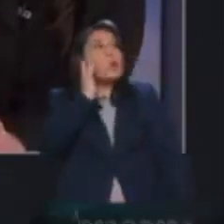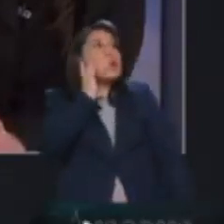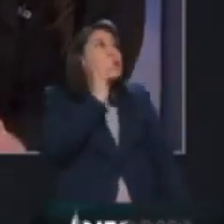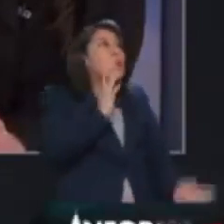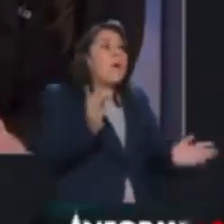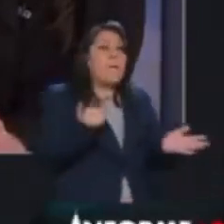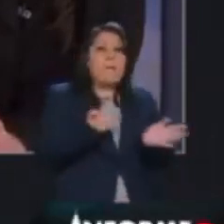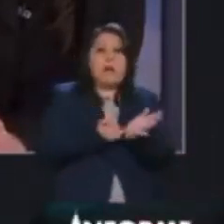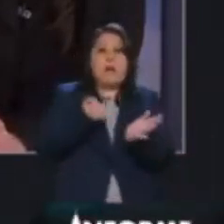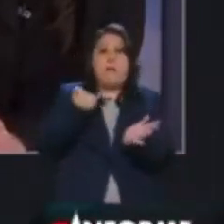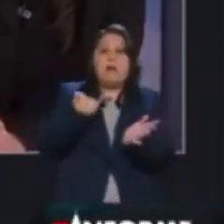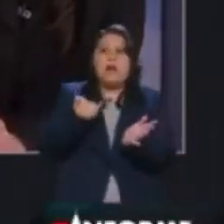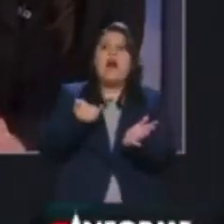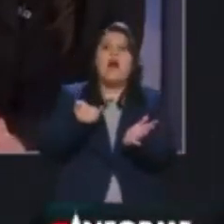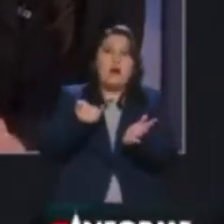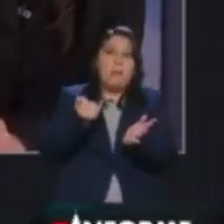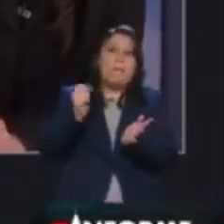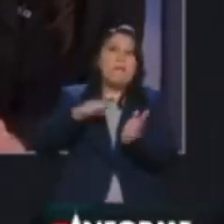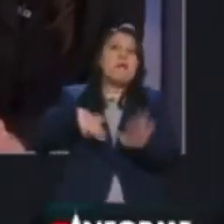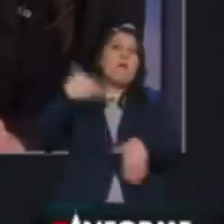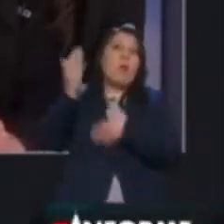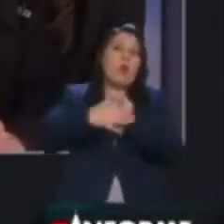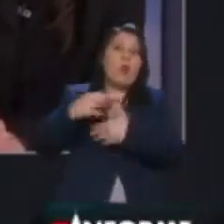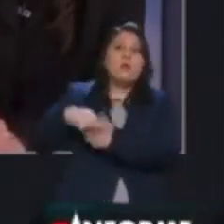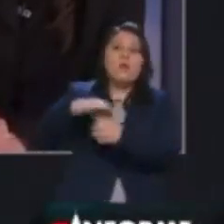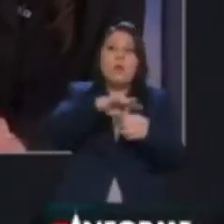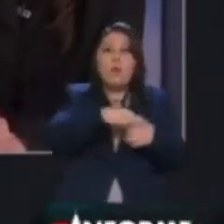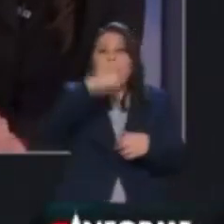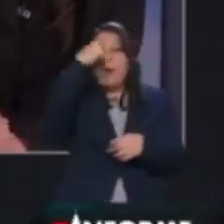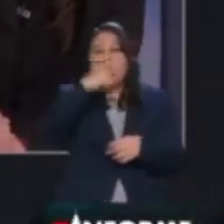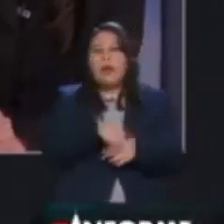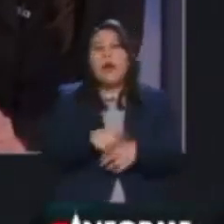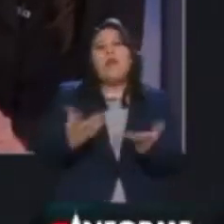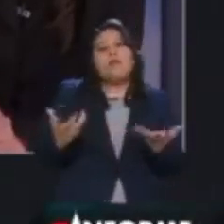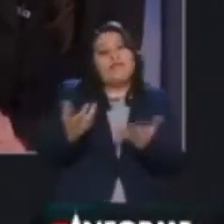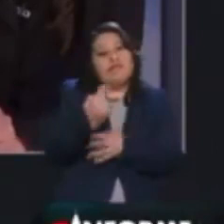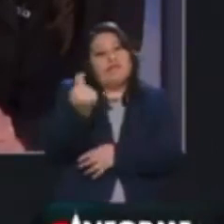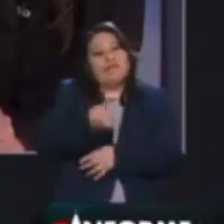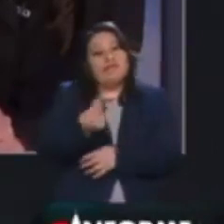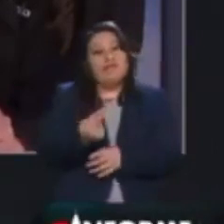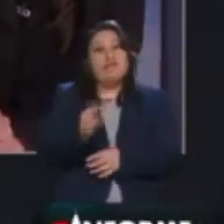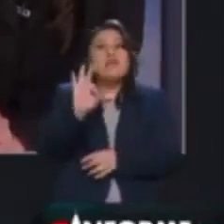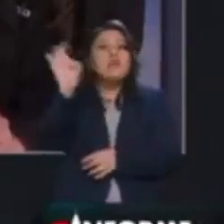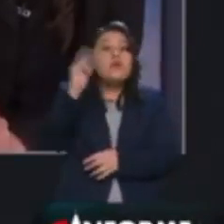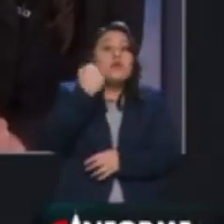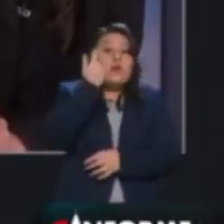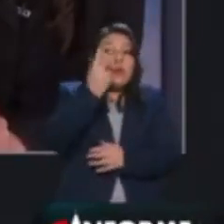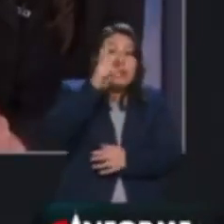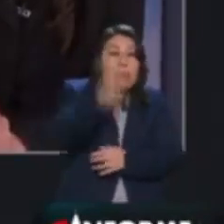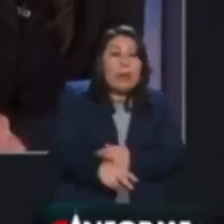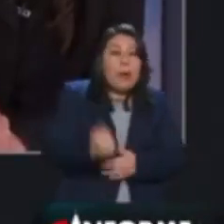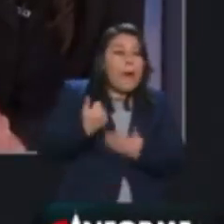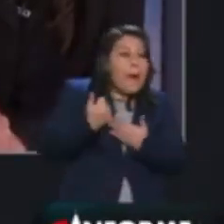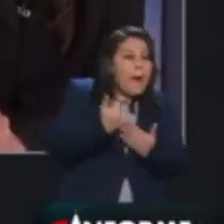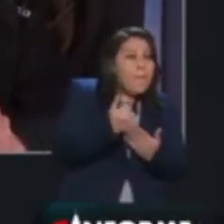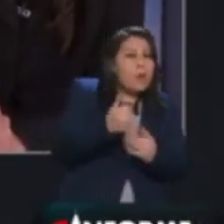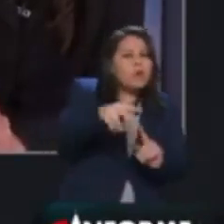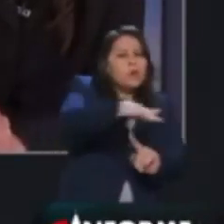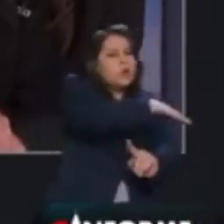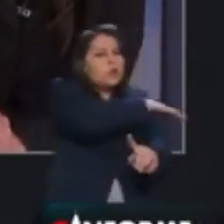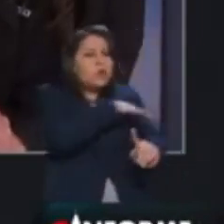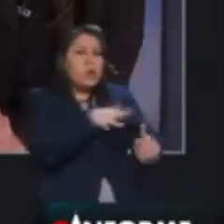cobrar impuestos porque te lo van a cobrar en las elecciones. Pero claramente, si tú quieres mejorar la calidad de vida, pues, de las personas que